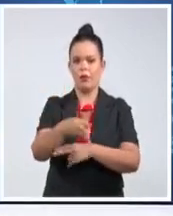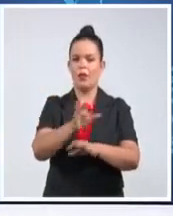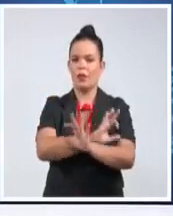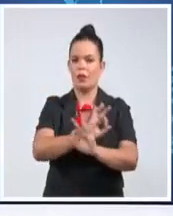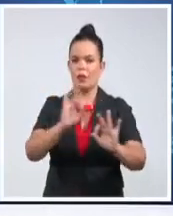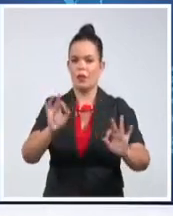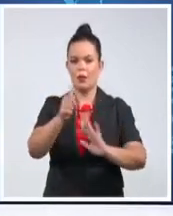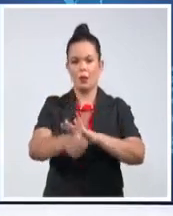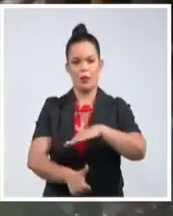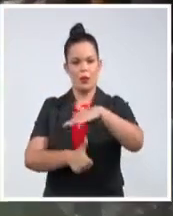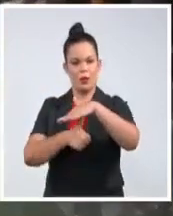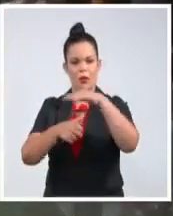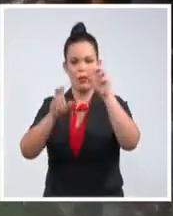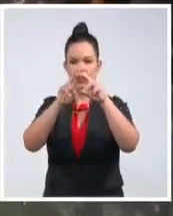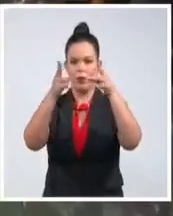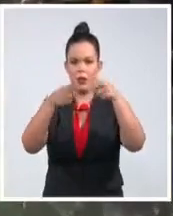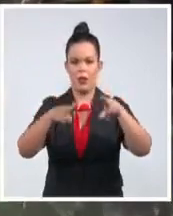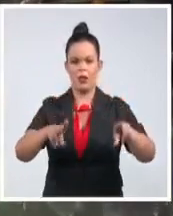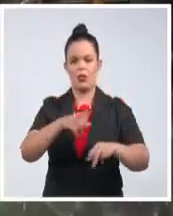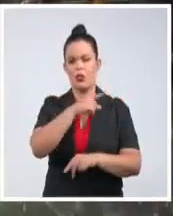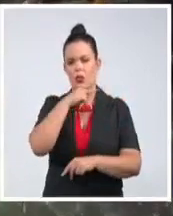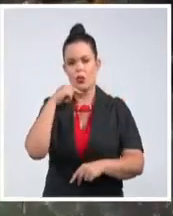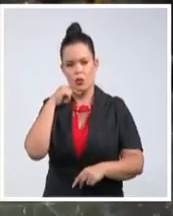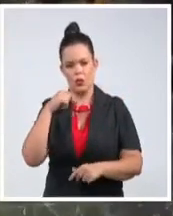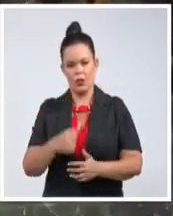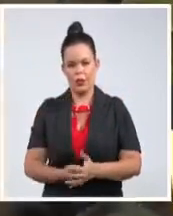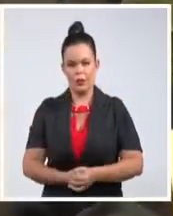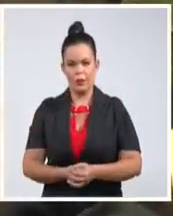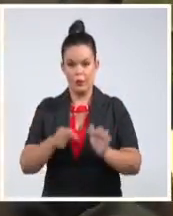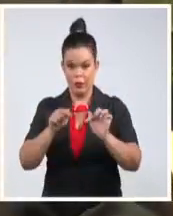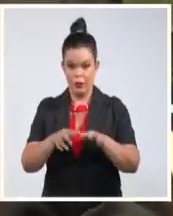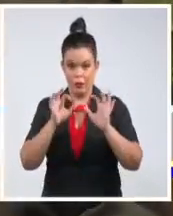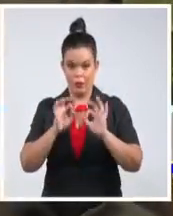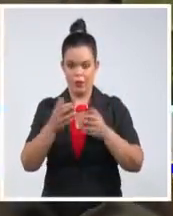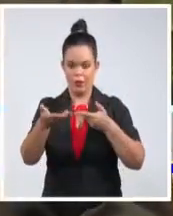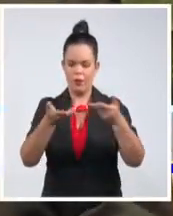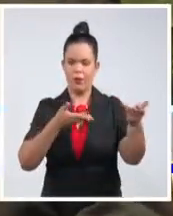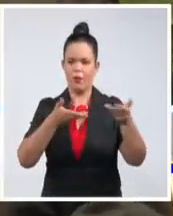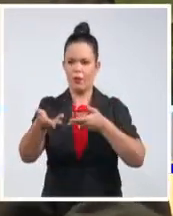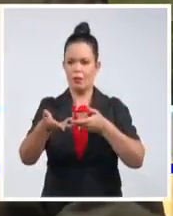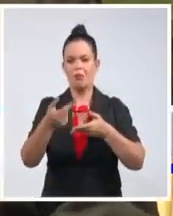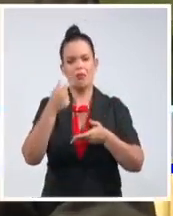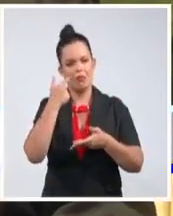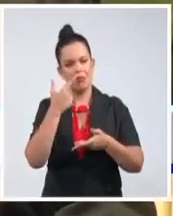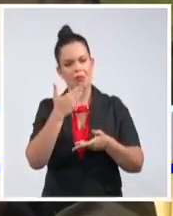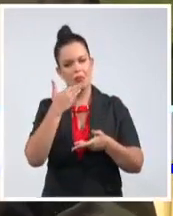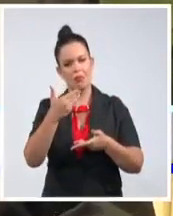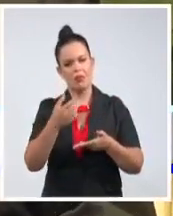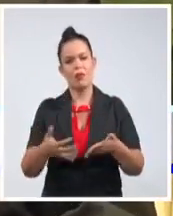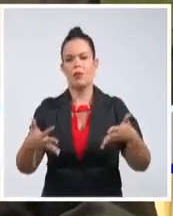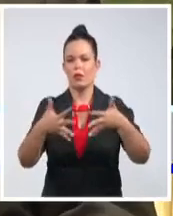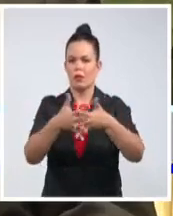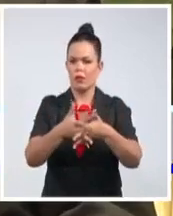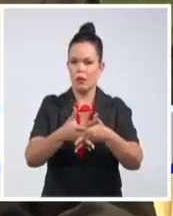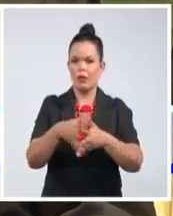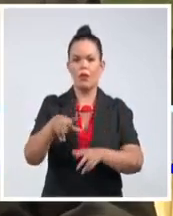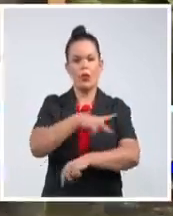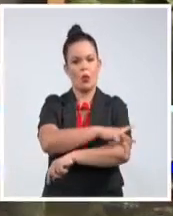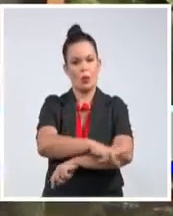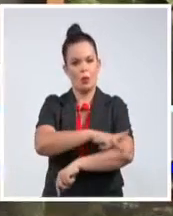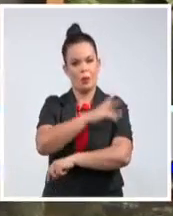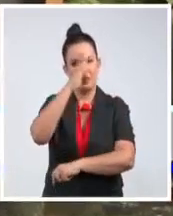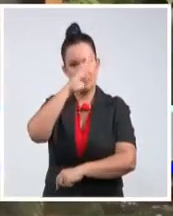de Rusia, Vladimir Putin. Durante el encuentro se constató el excelente estado de las relaciones entre ambos países. Las